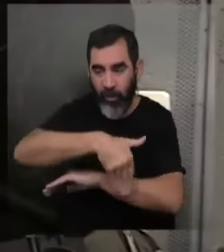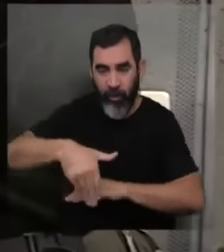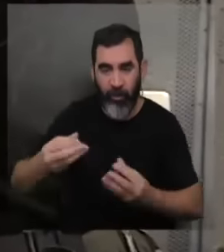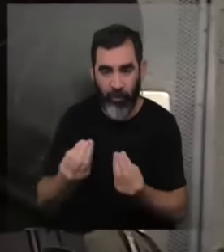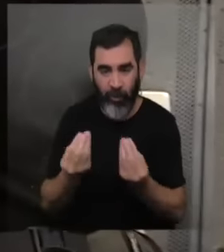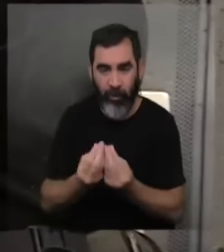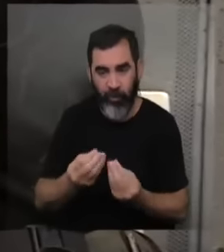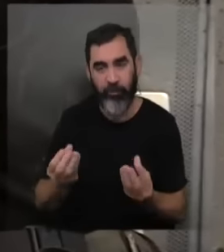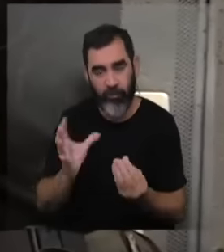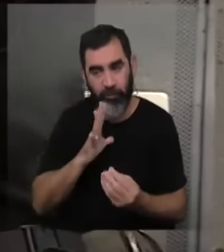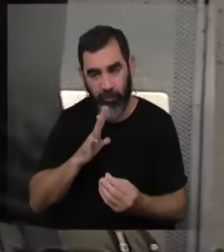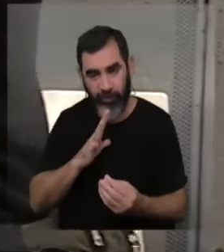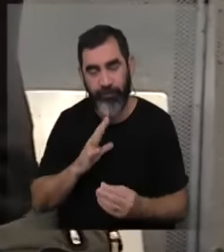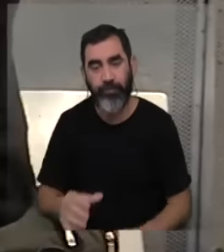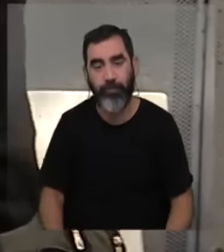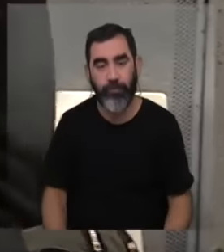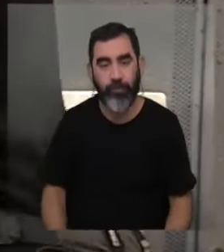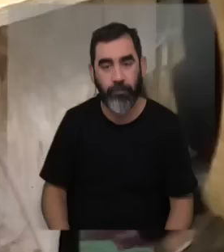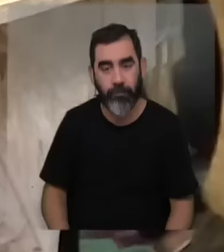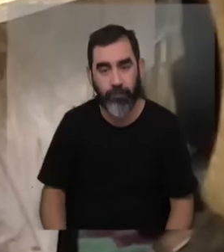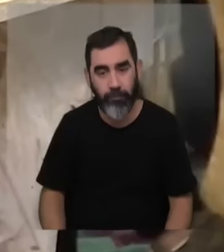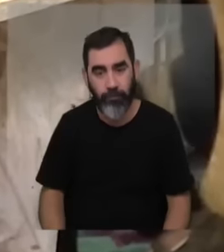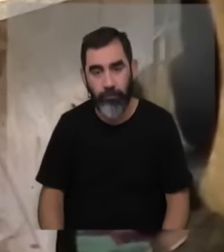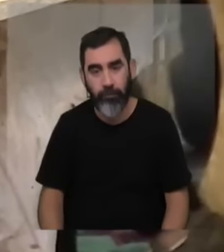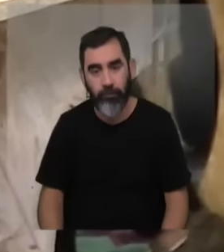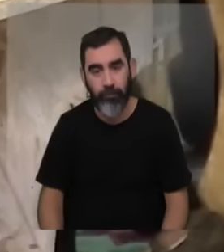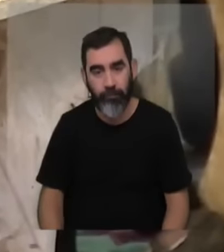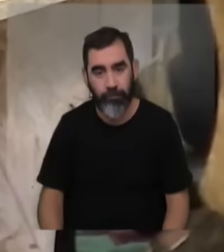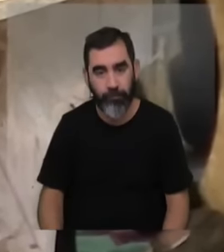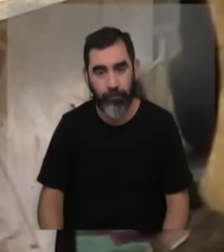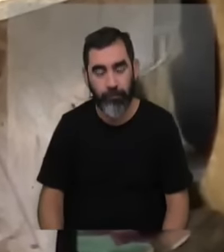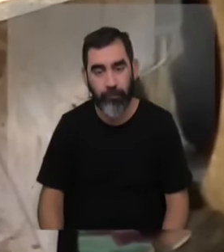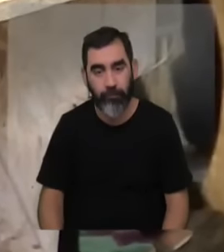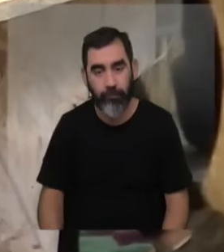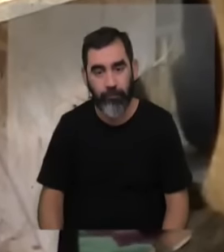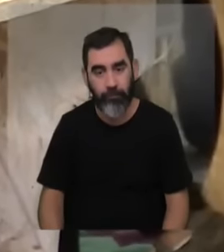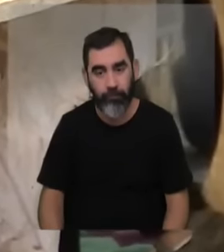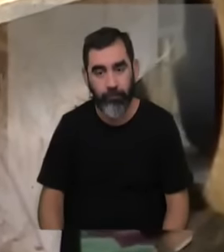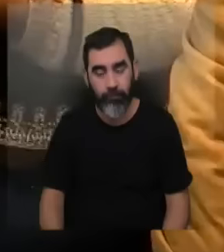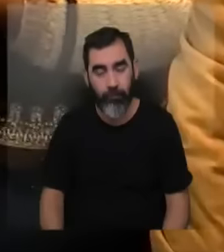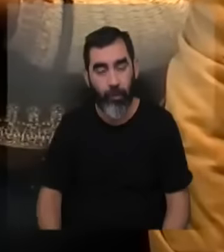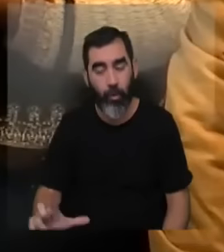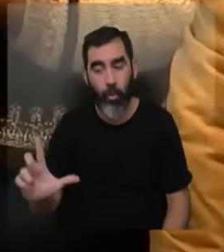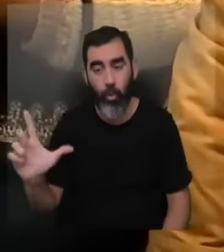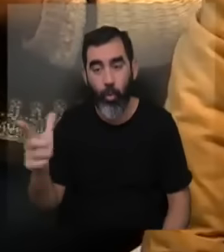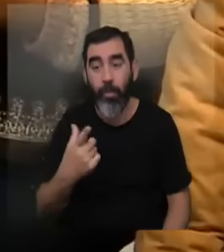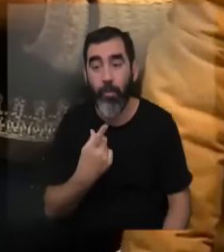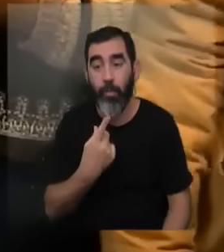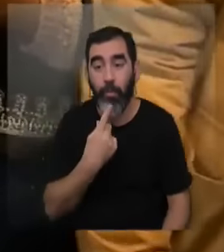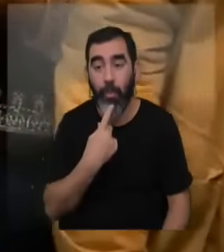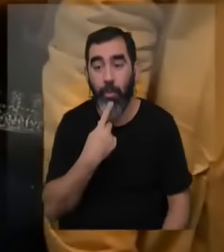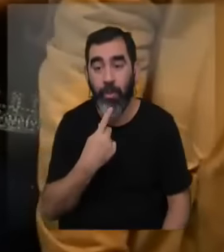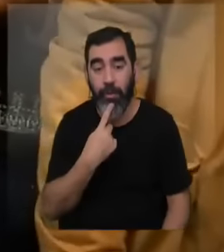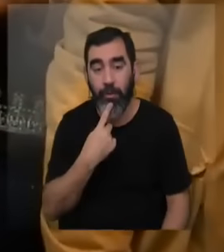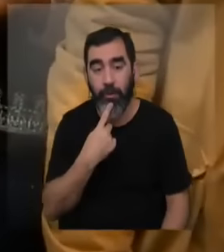eso nos pasa a todos y a todas en cada rato eh yo creo que no se ha instalado una política o por lo